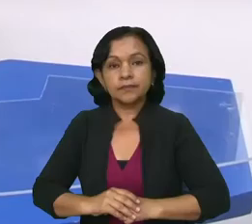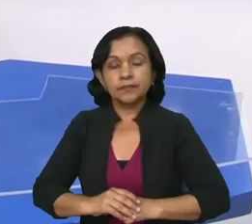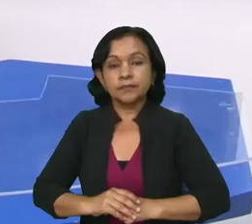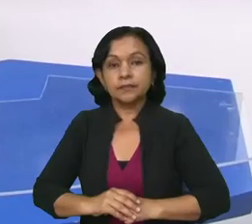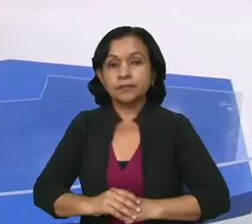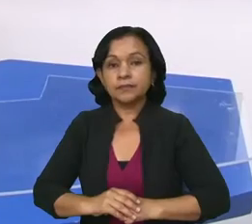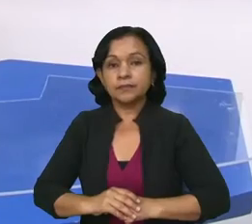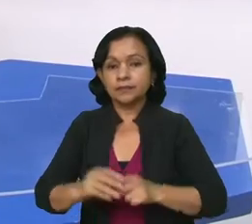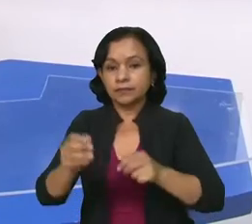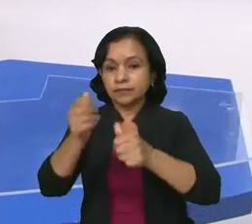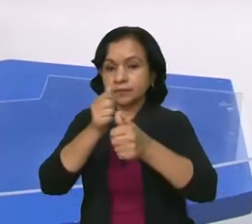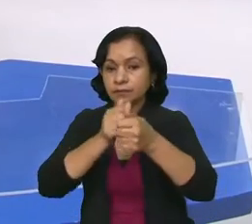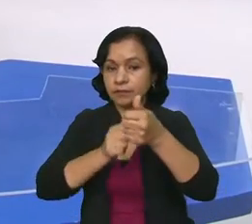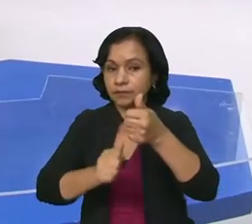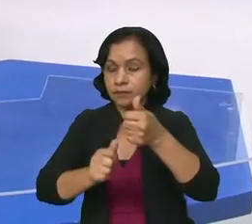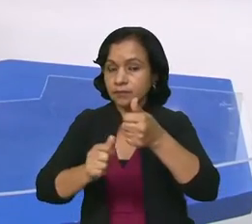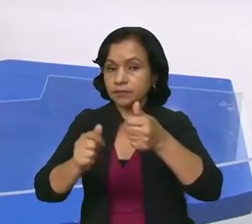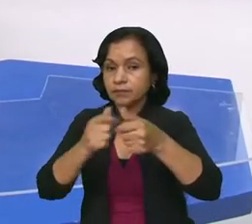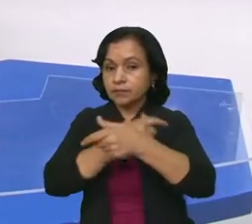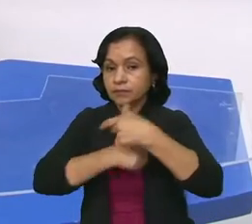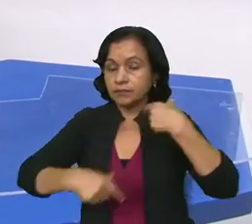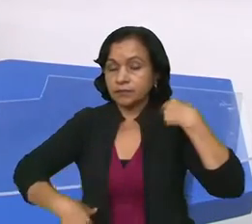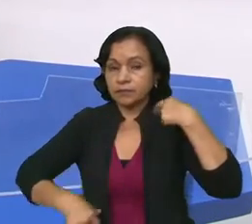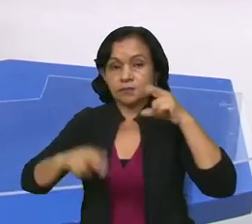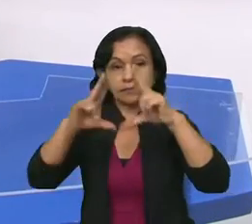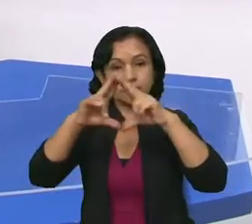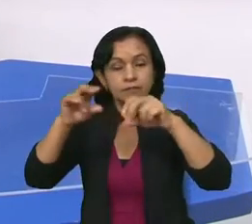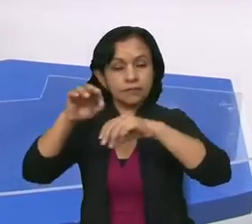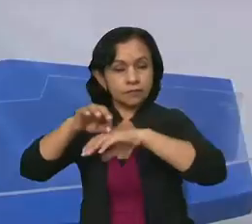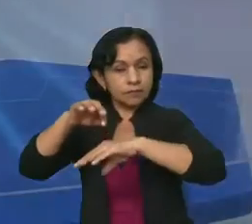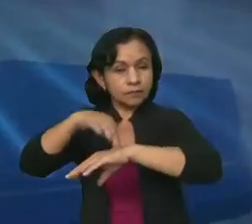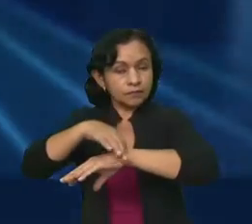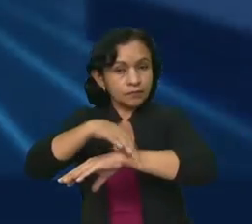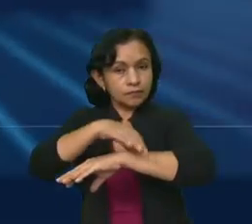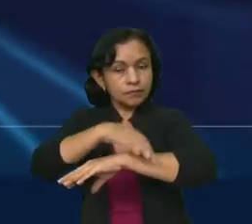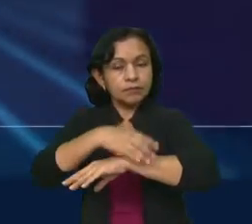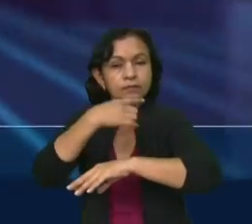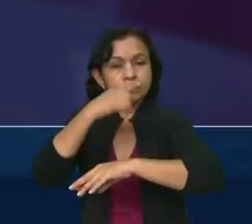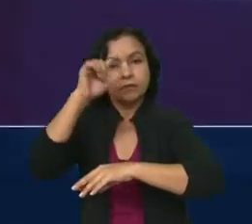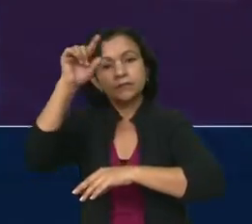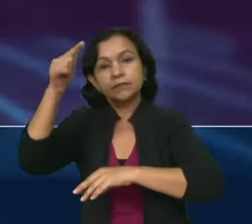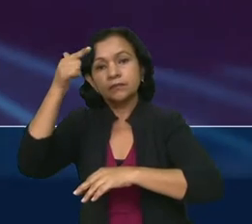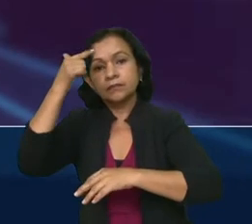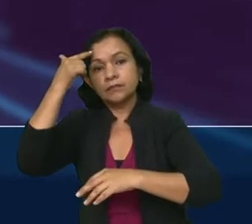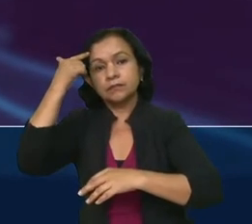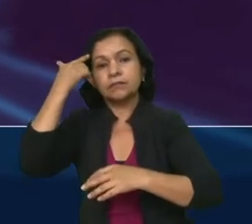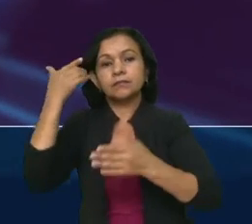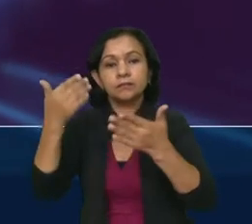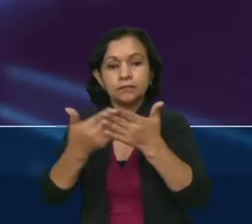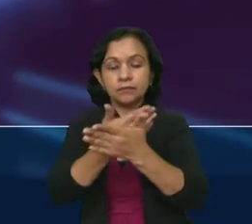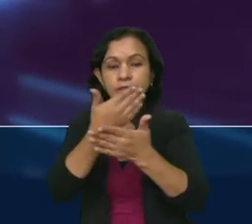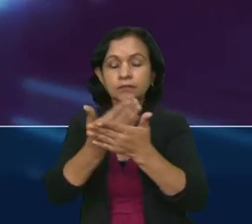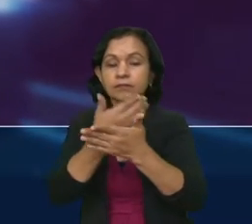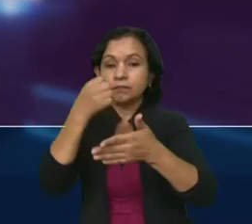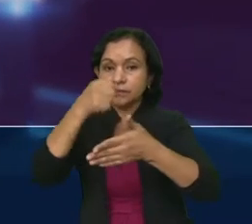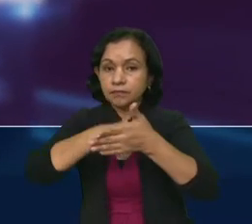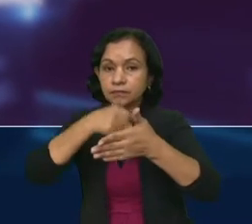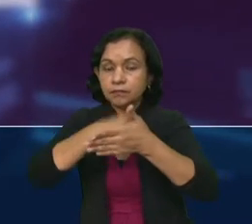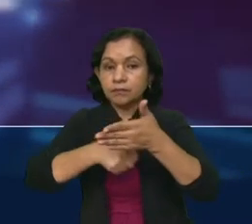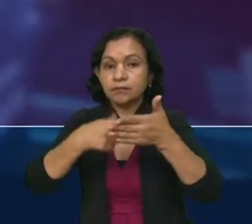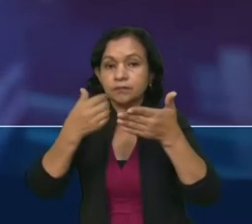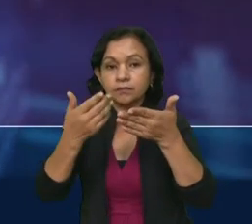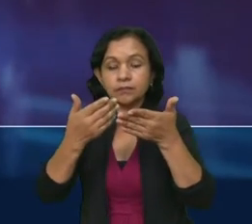La vicepresidenta de Nicaragua, compañera Rosario Murillo, indicó que el gobierno prepara una nueva campaña para fortalecer